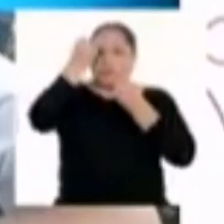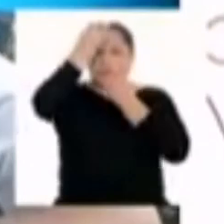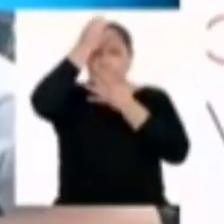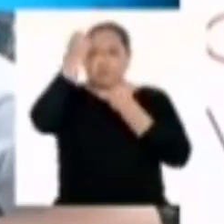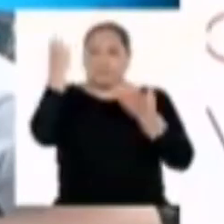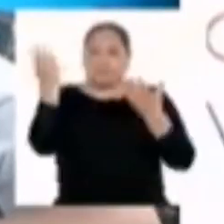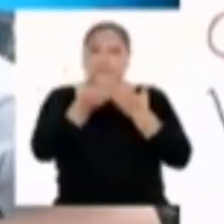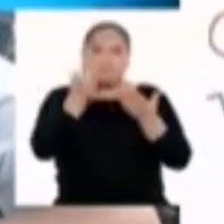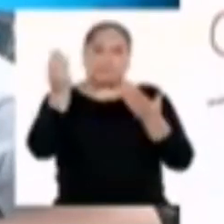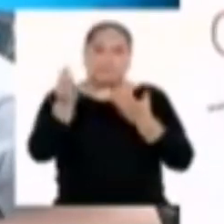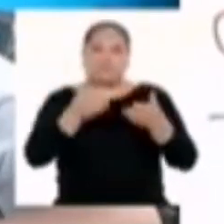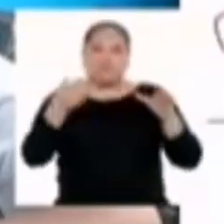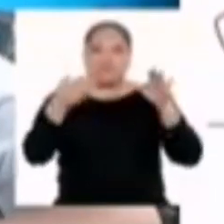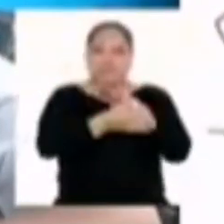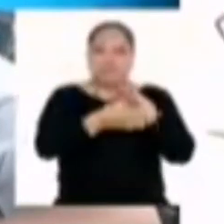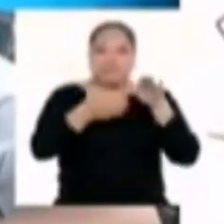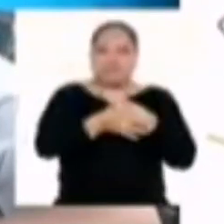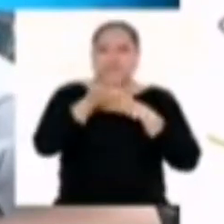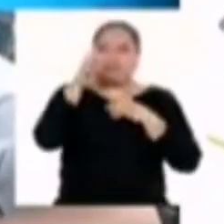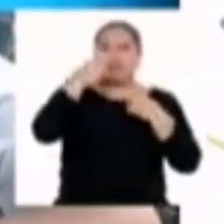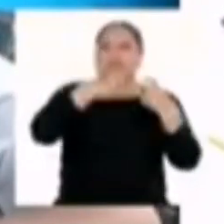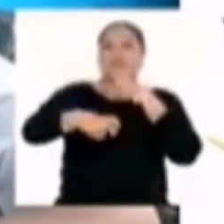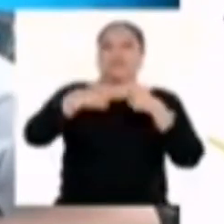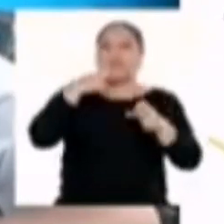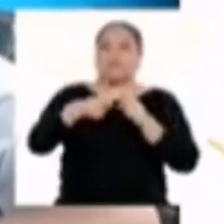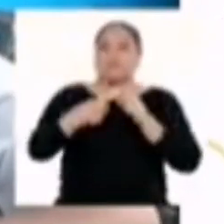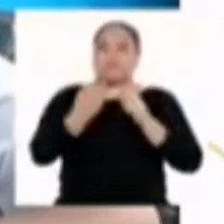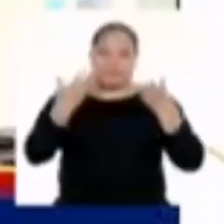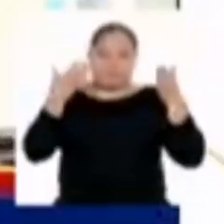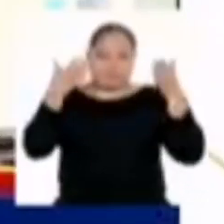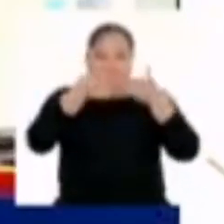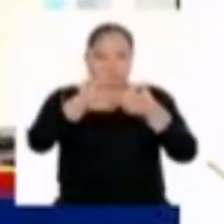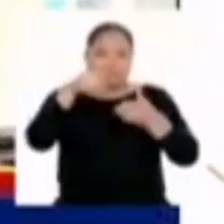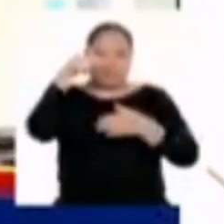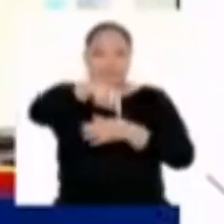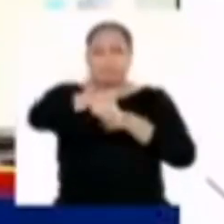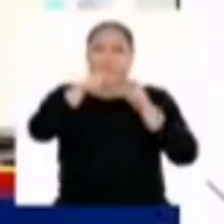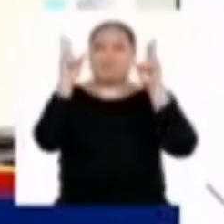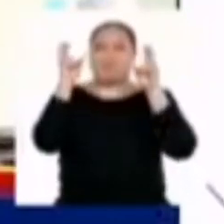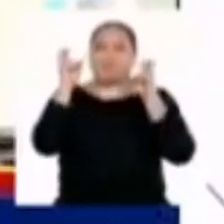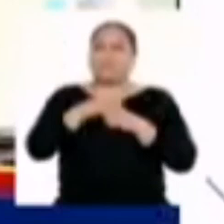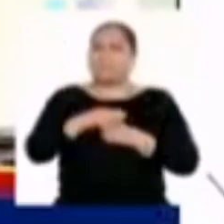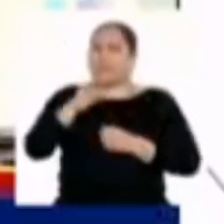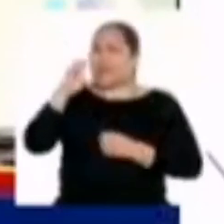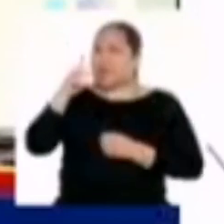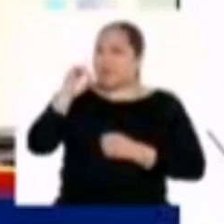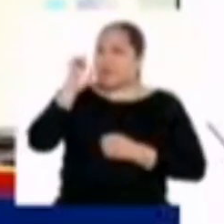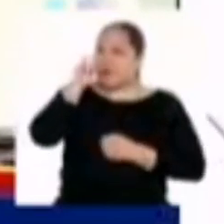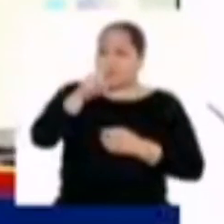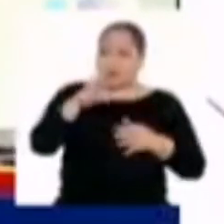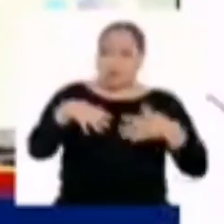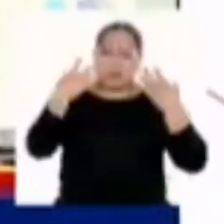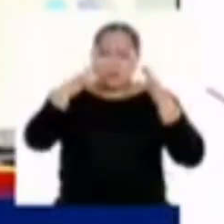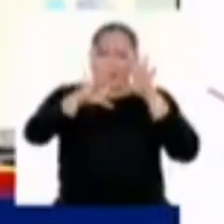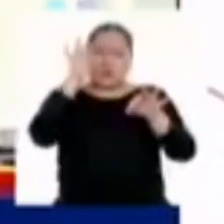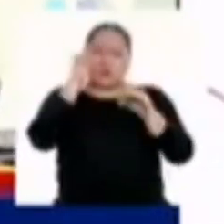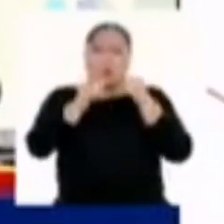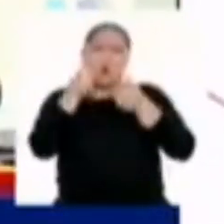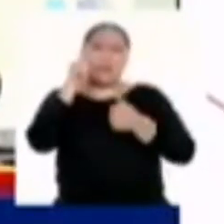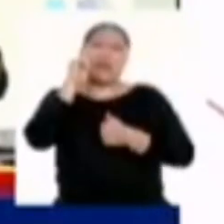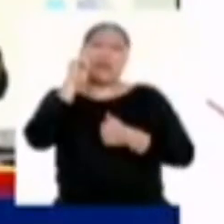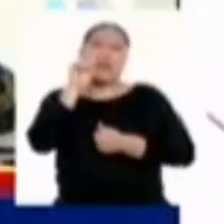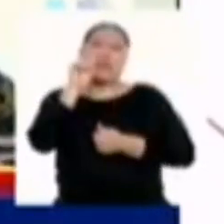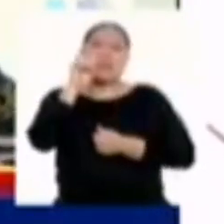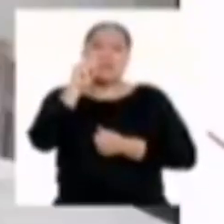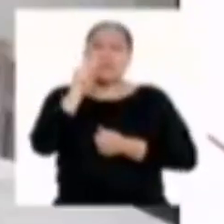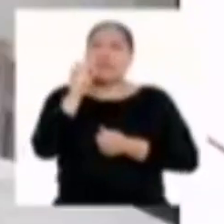fácil, accesible, acerca de problemas abordados al tema. Edith, ¿pudiste identificar cuáles eran la tesis y los argumentos